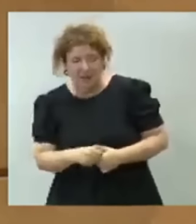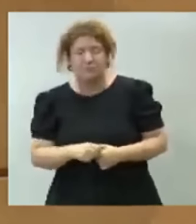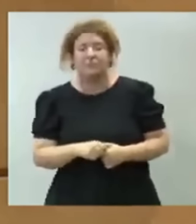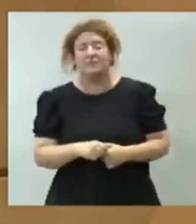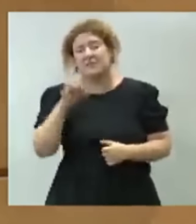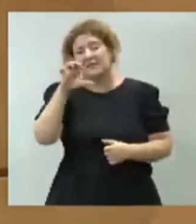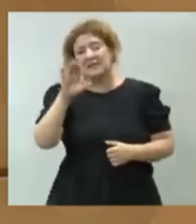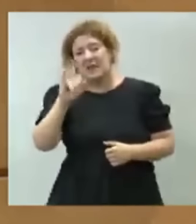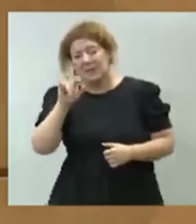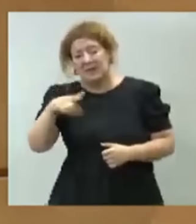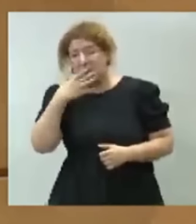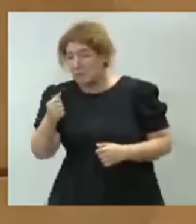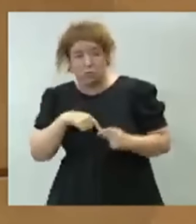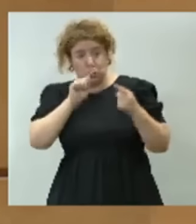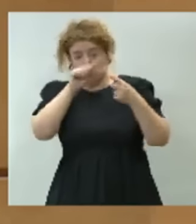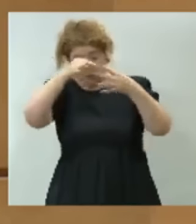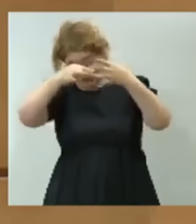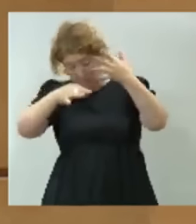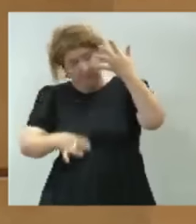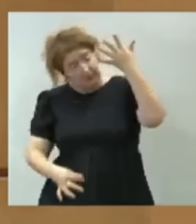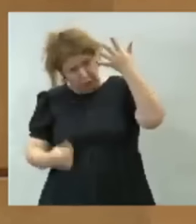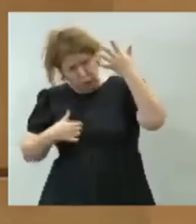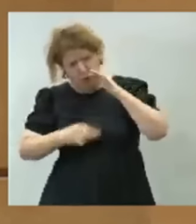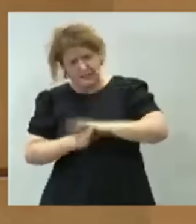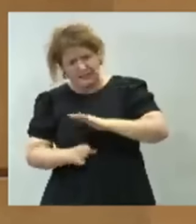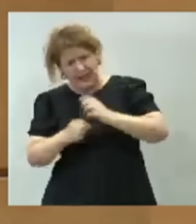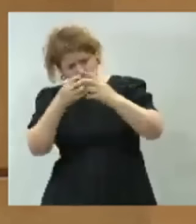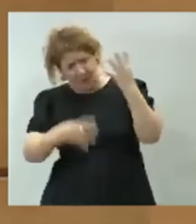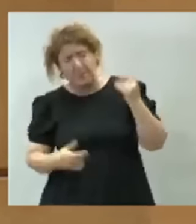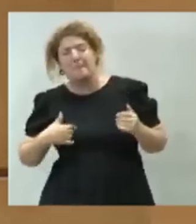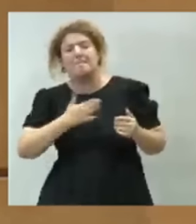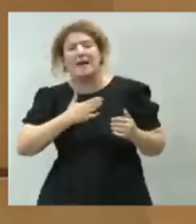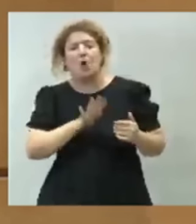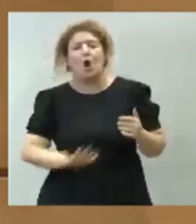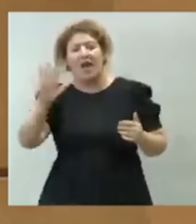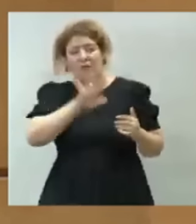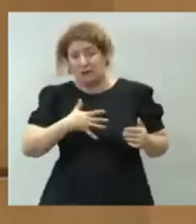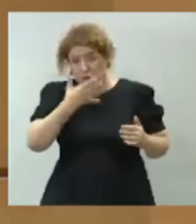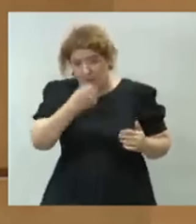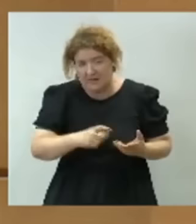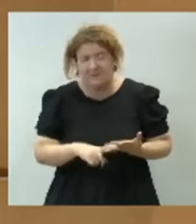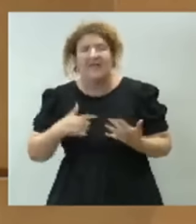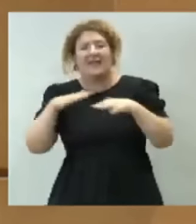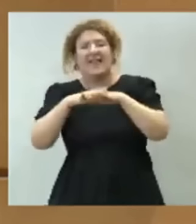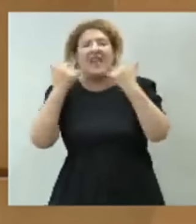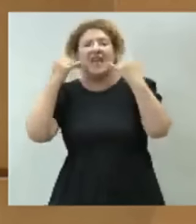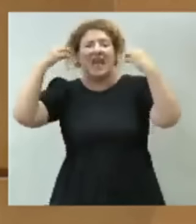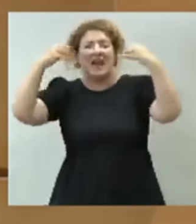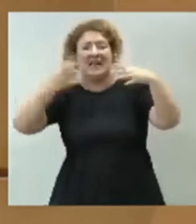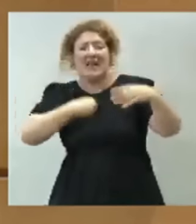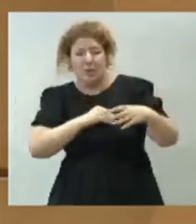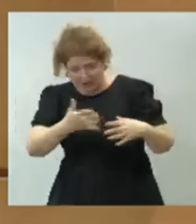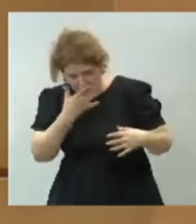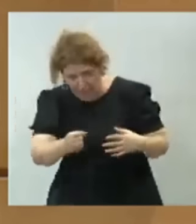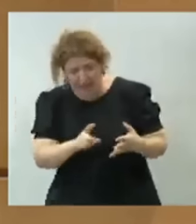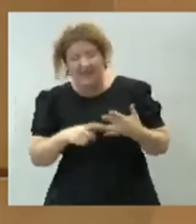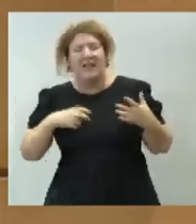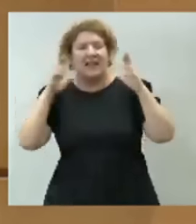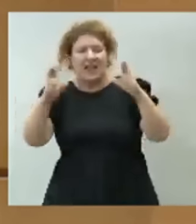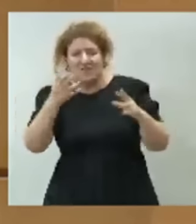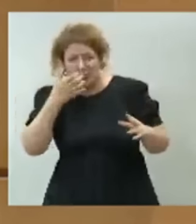SEPI, Partido Socialista. ¿Les parece poco, señorías? Sigo. Patrimonio Nacional, Partido Socialista. Red Eléctrica Española, Partido Socialista.